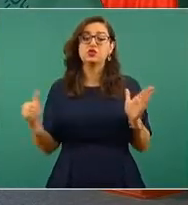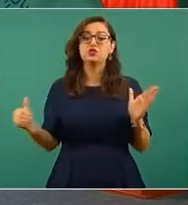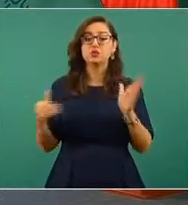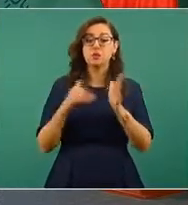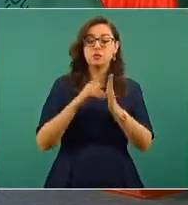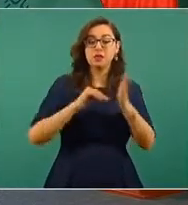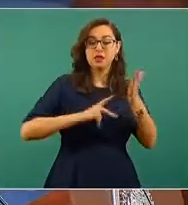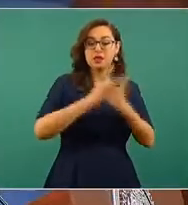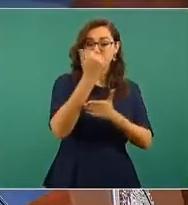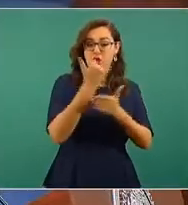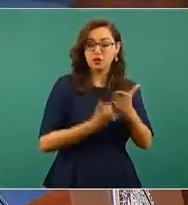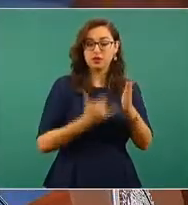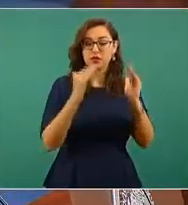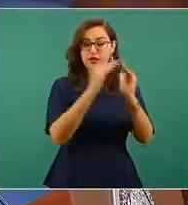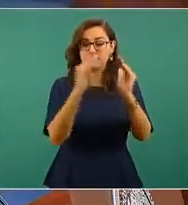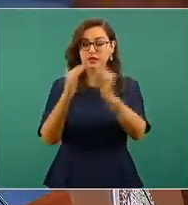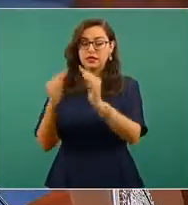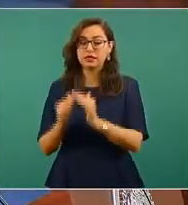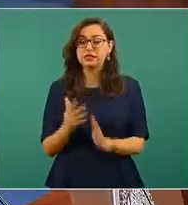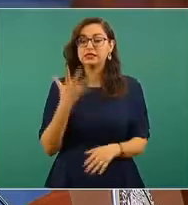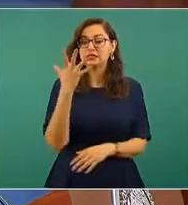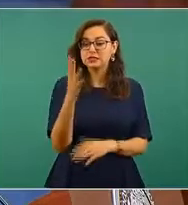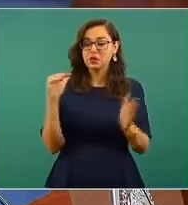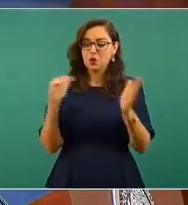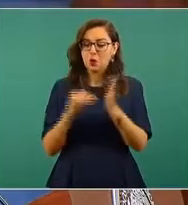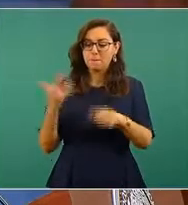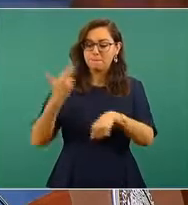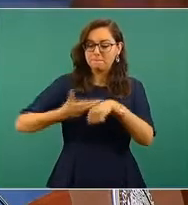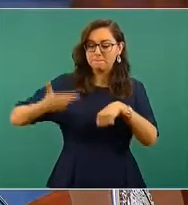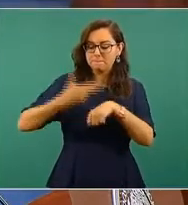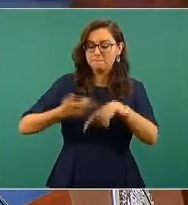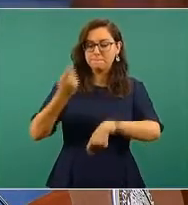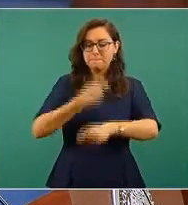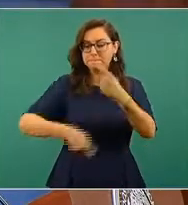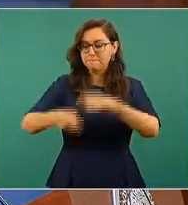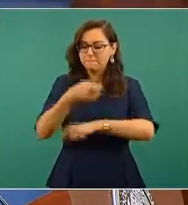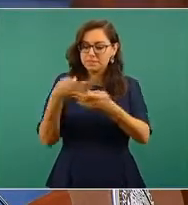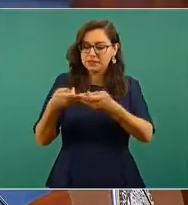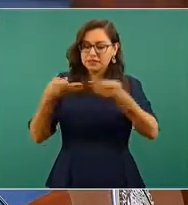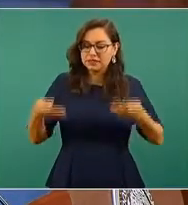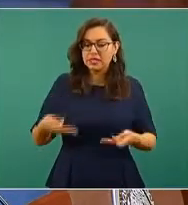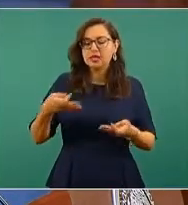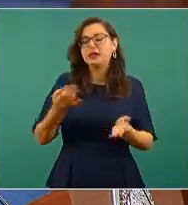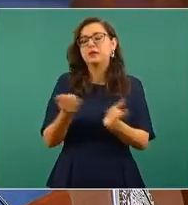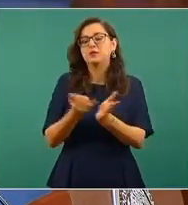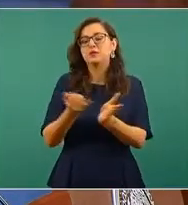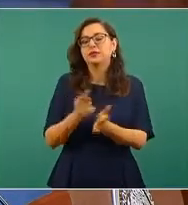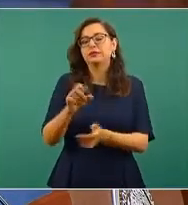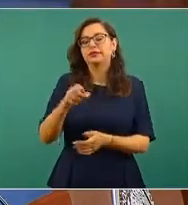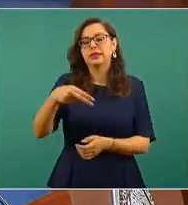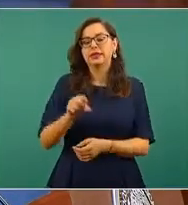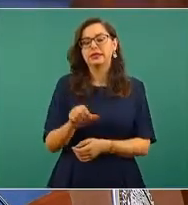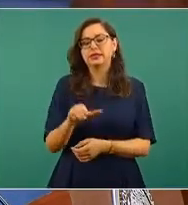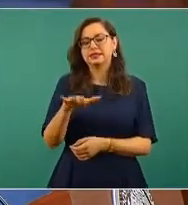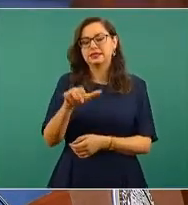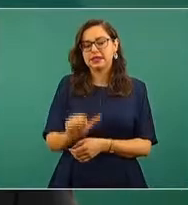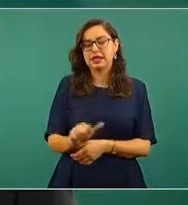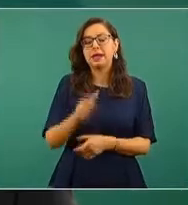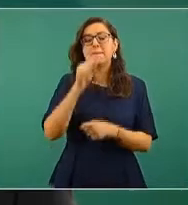se realizaron, 5,000 acciones de regularización de tenencia del suelo. Se estima haber